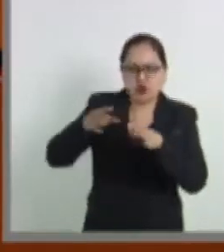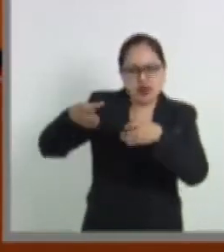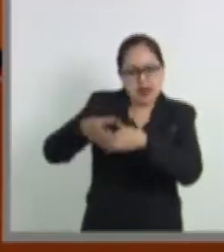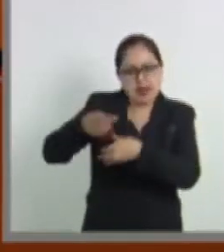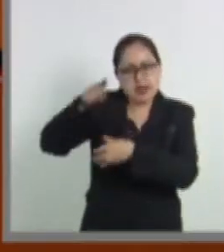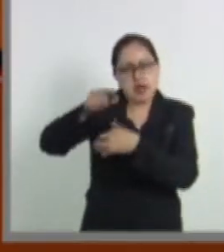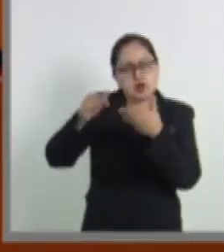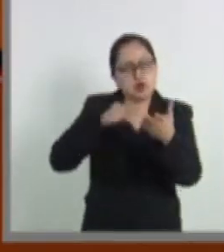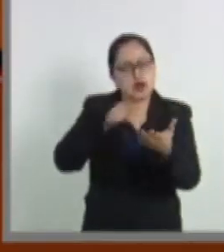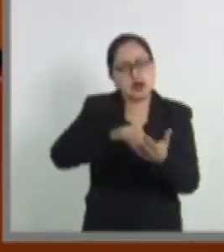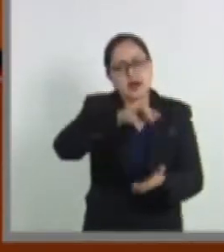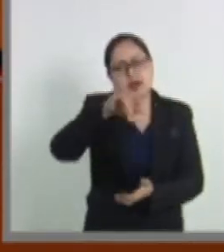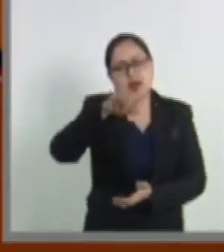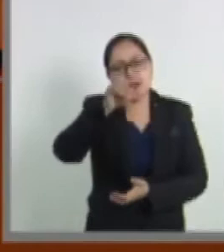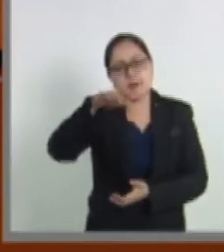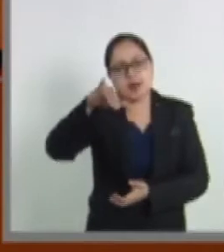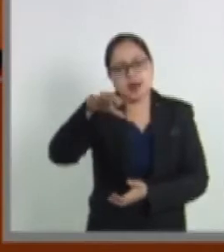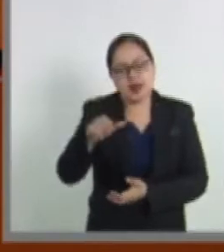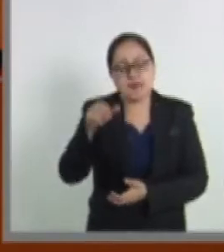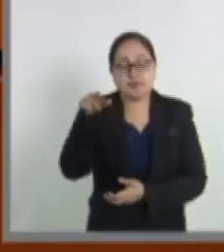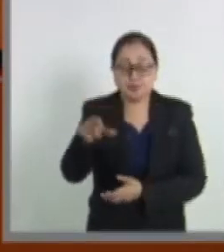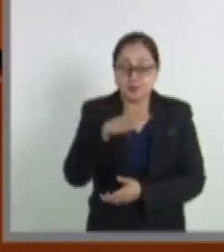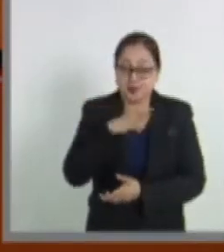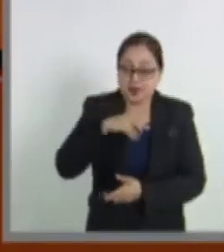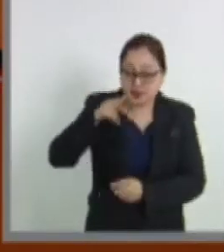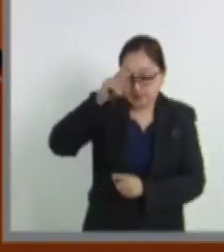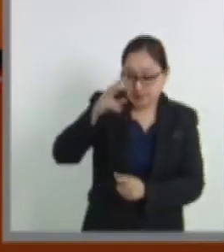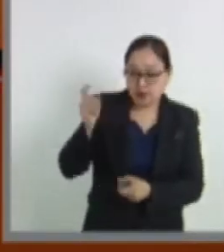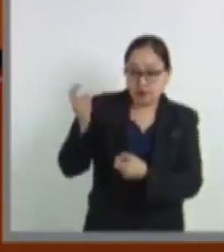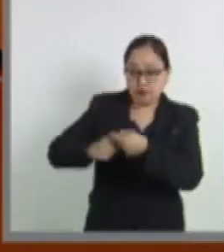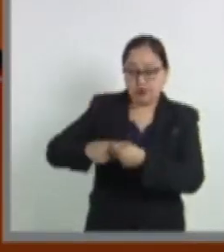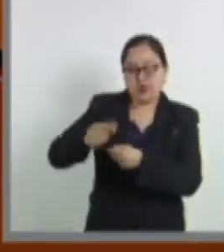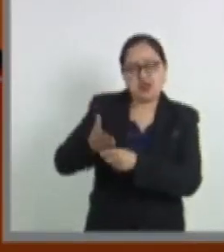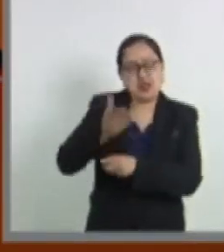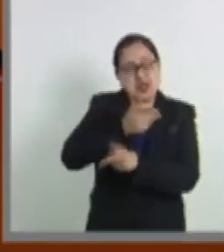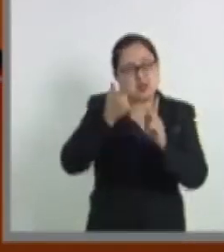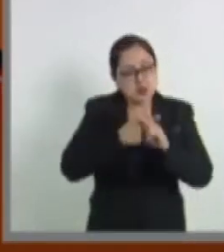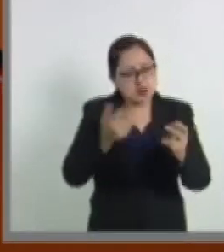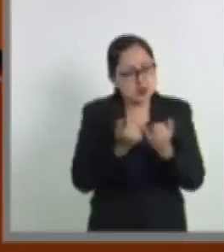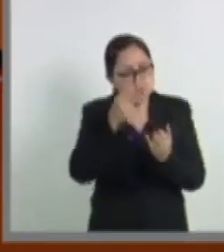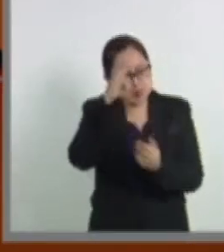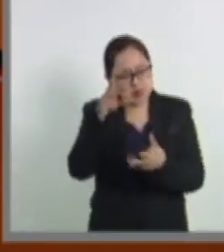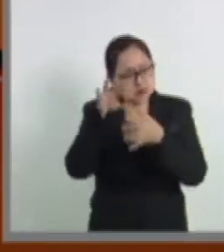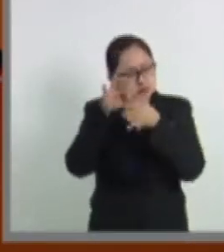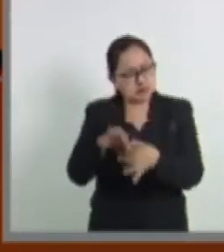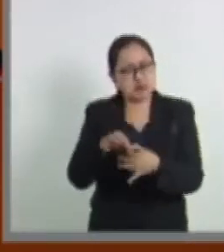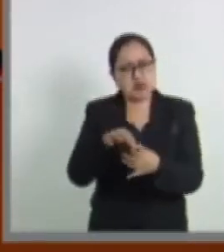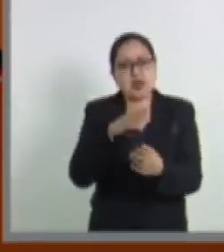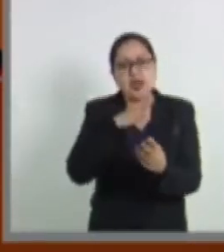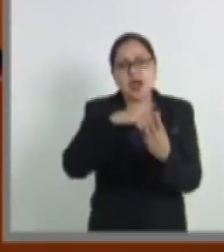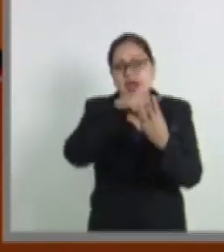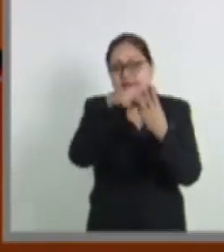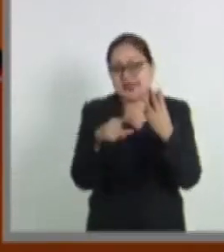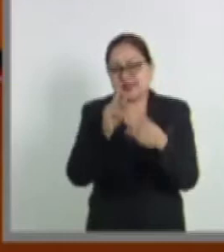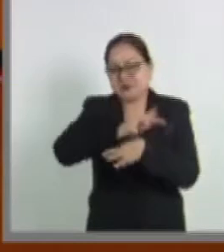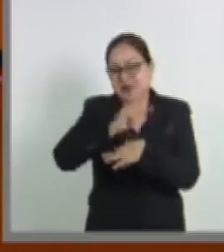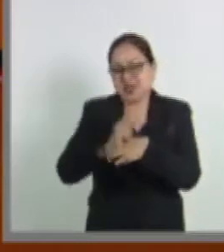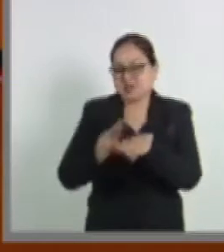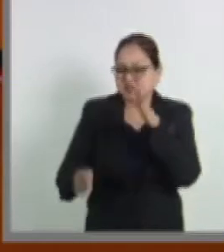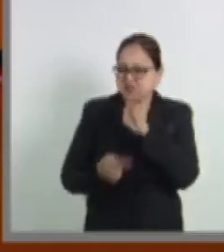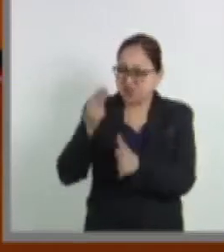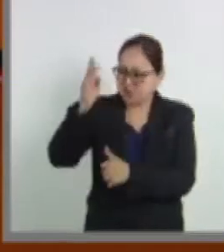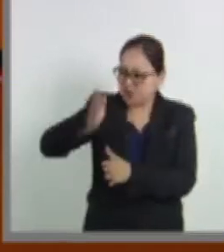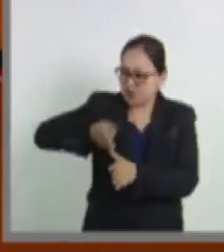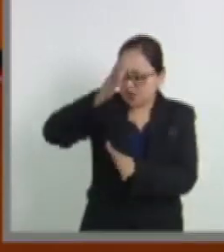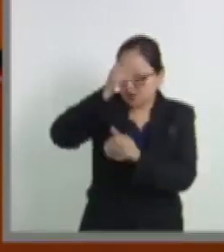Kingston, Jamaica, y México ha estado vinculado a esta organización desde sus inicios, pues fue uno de los tres primeros países en ratificar